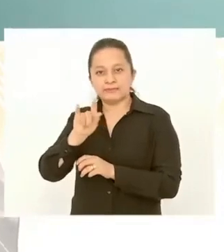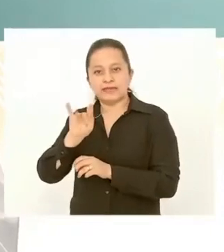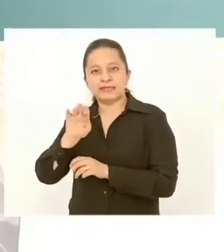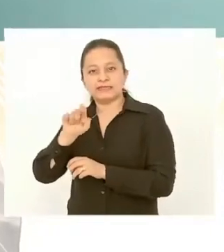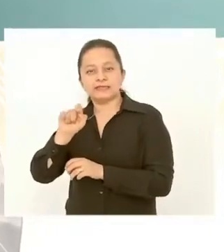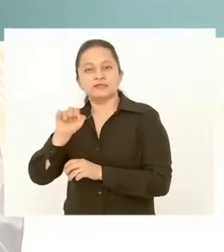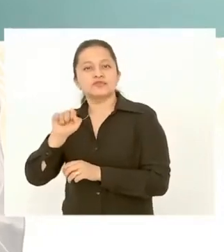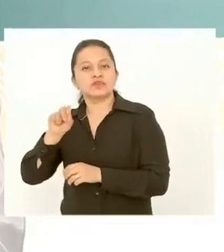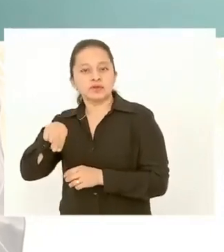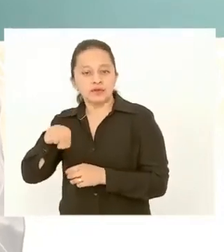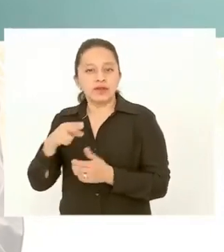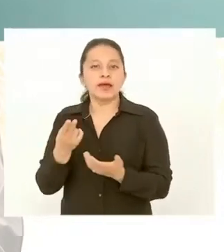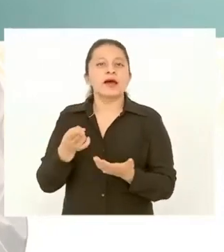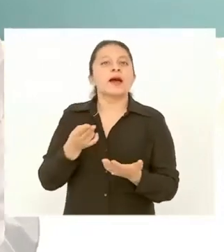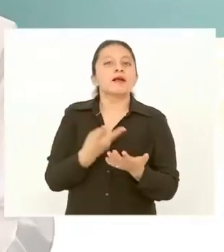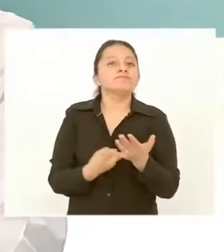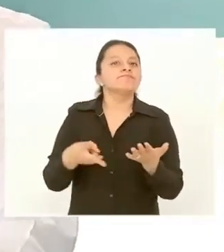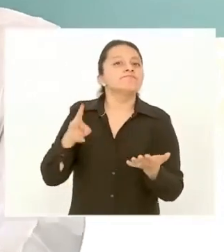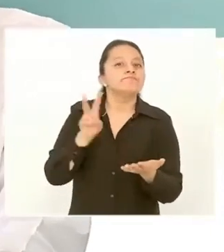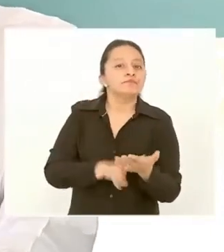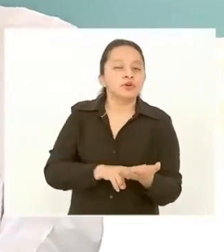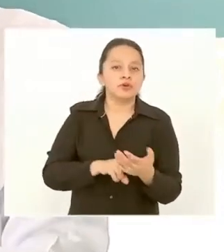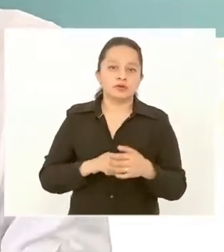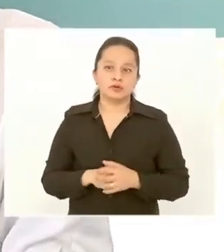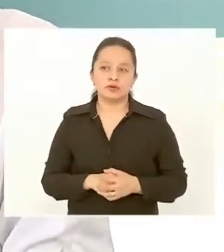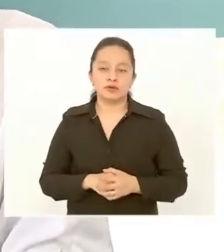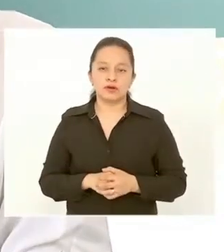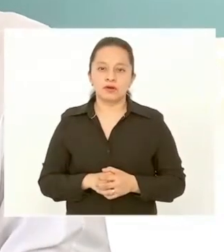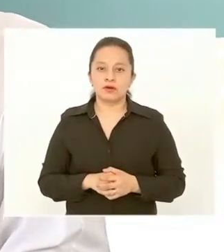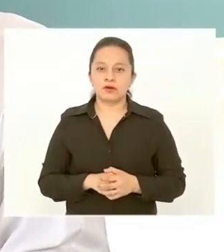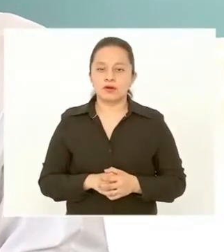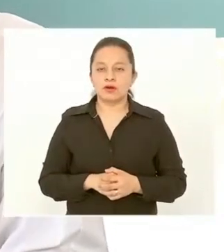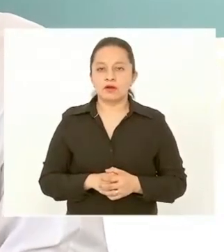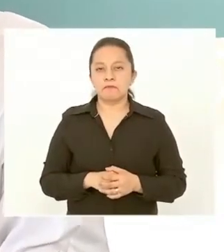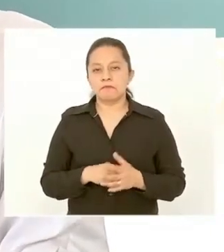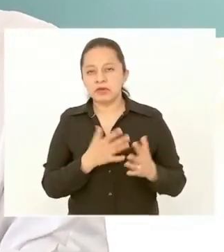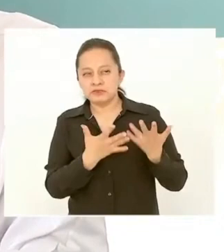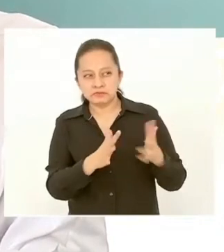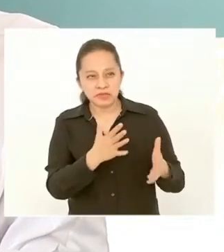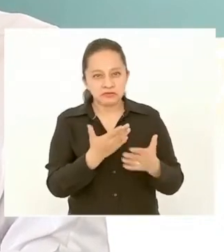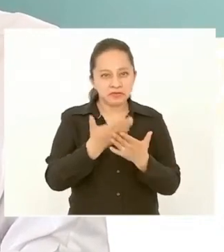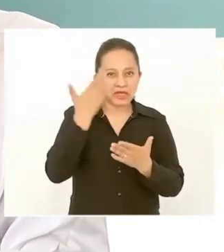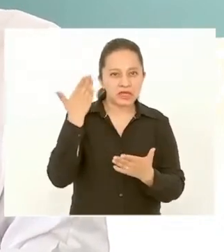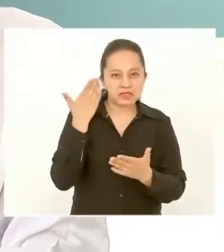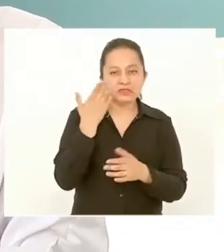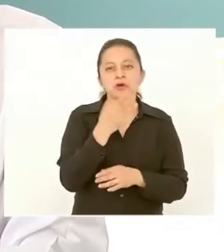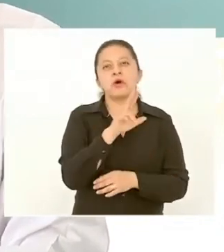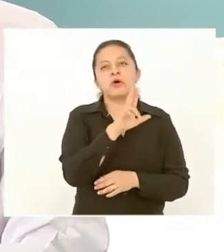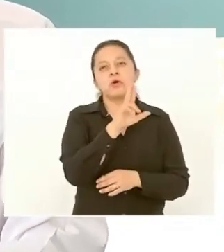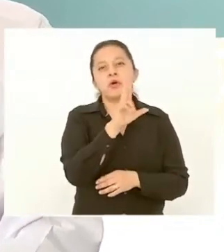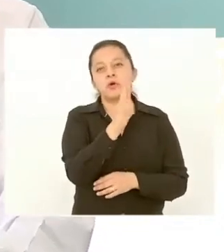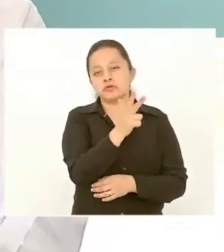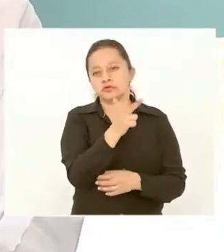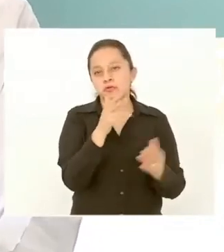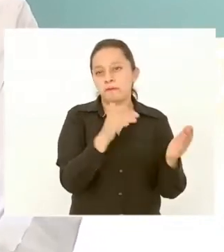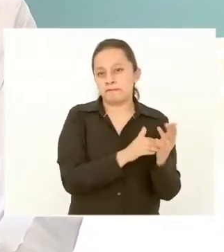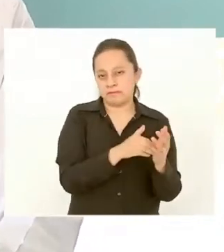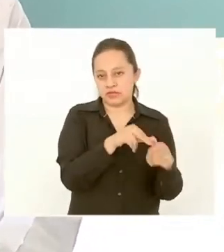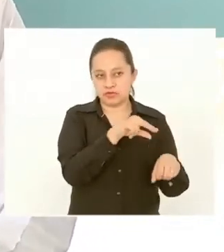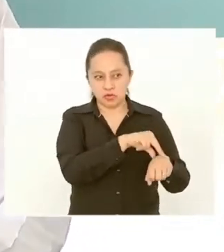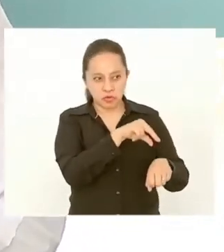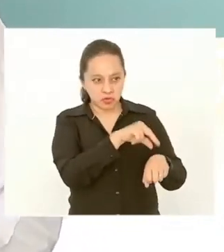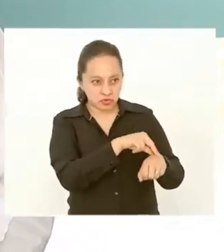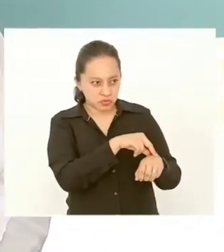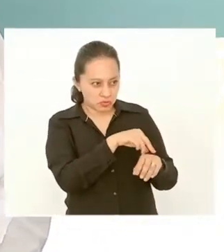antes podían especializarse hasta ocho mil médicos ahora ya